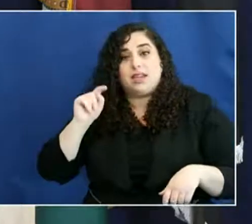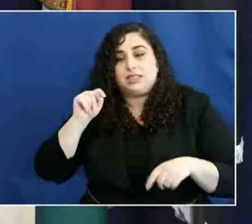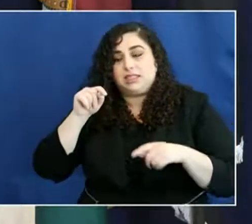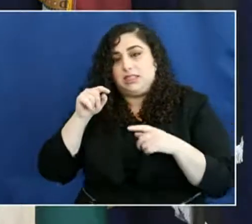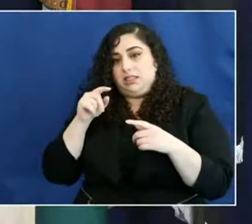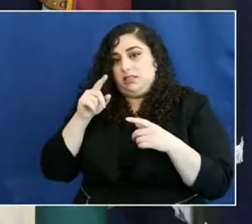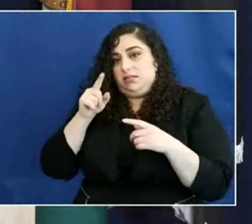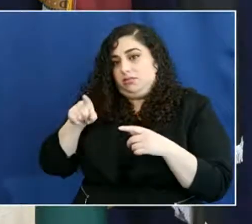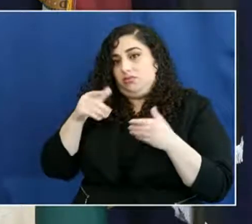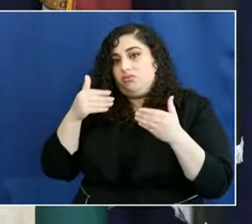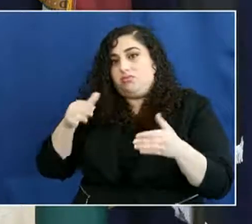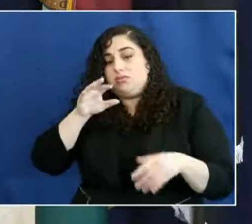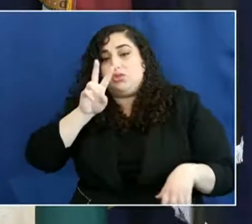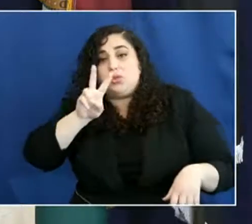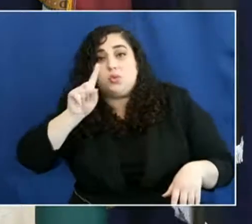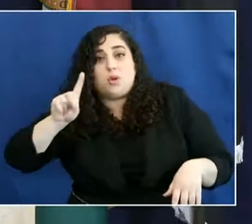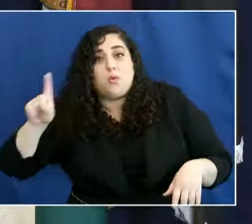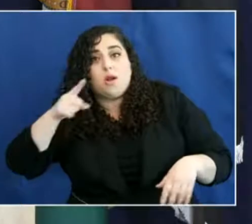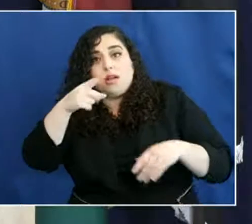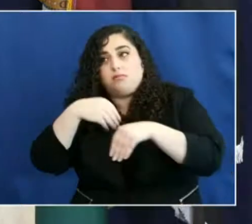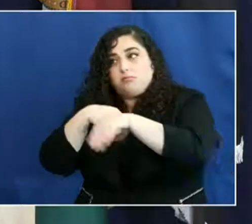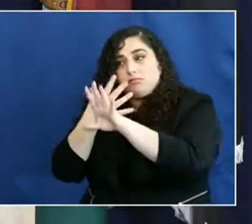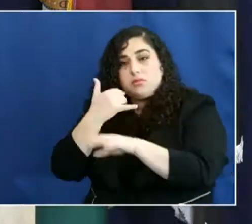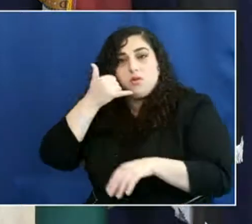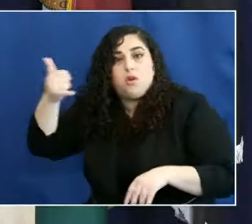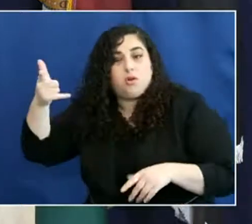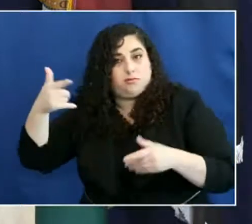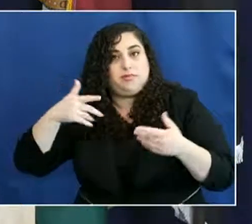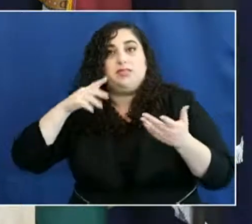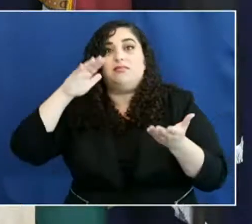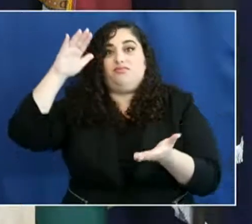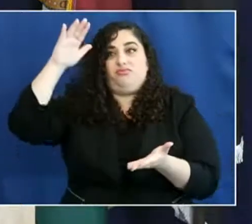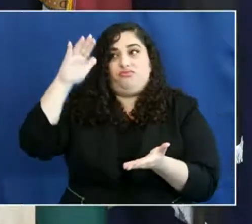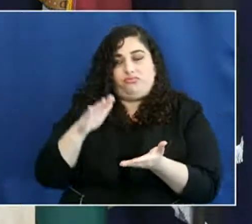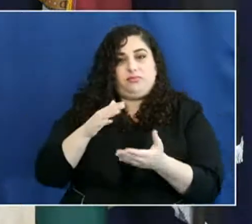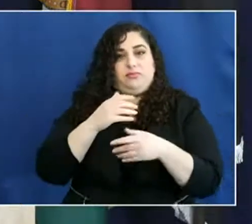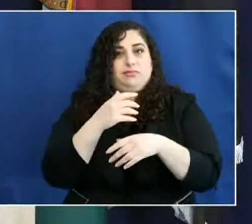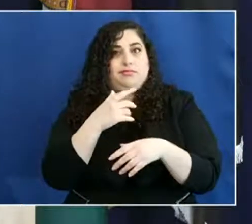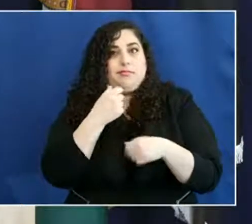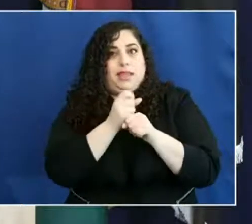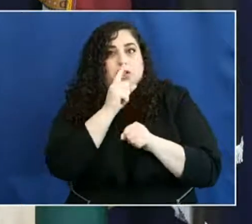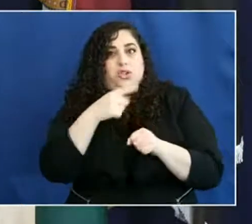211 is working, and we're going to continue to reduce barriers the best we can.